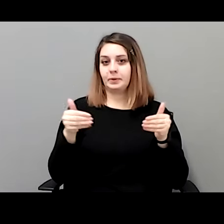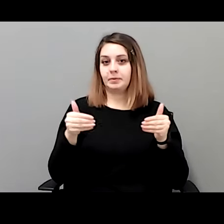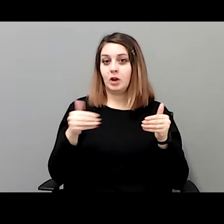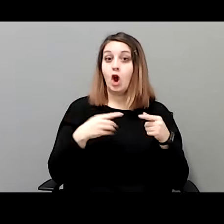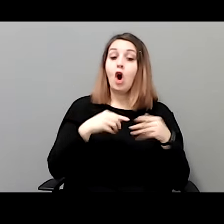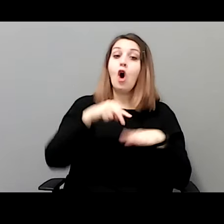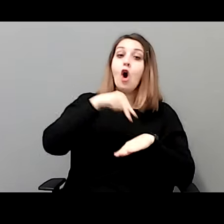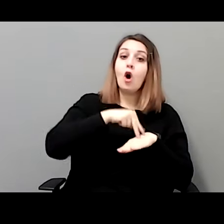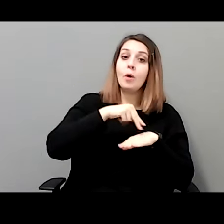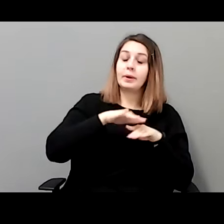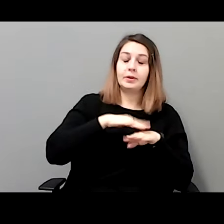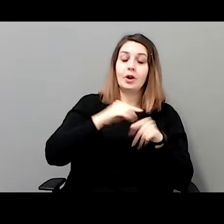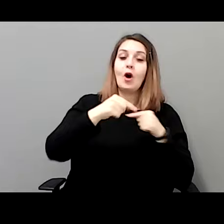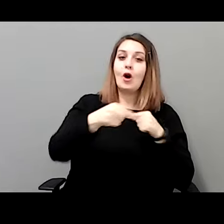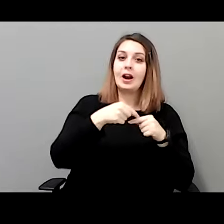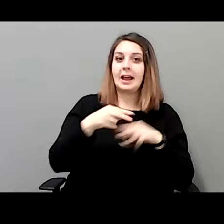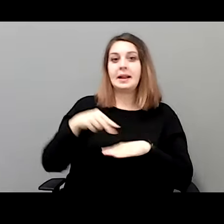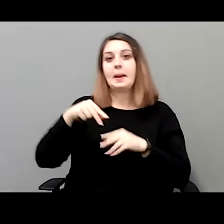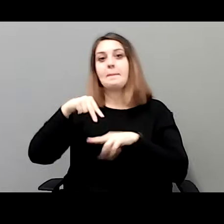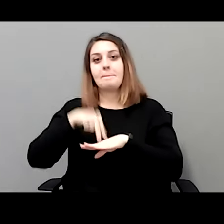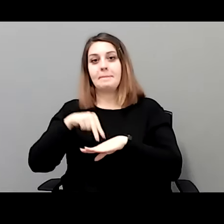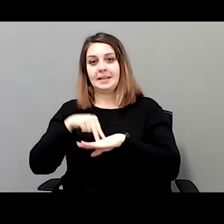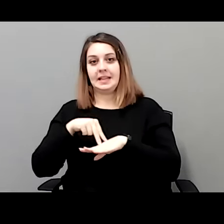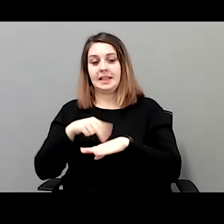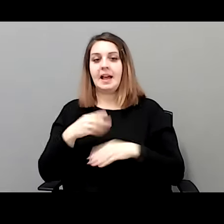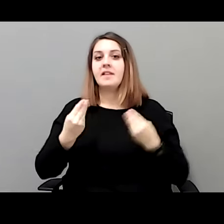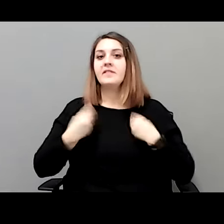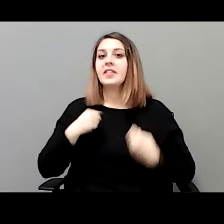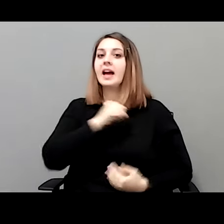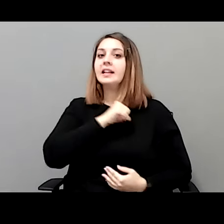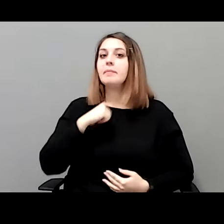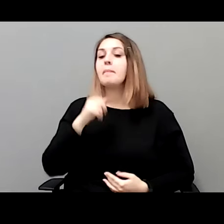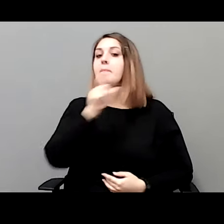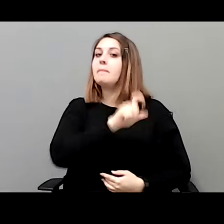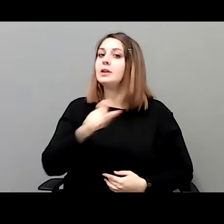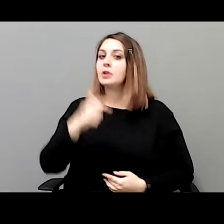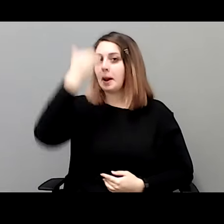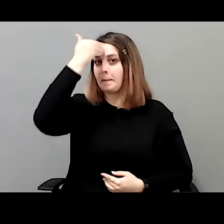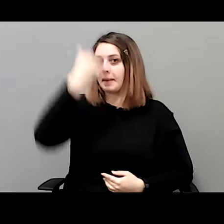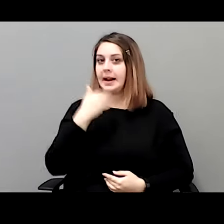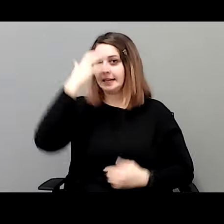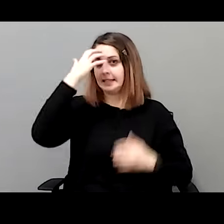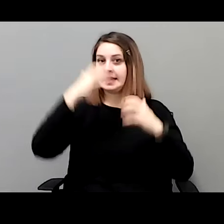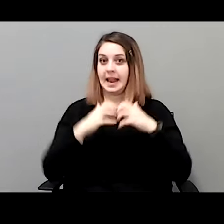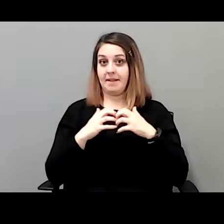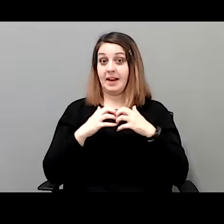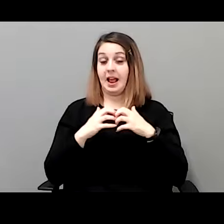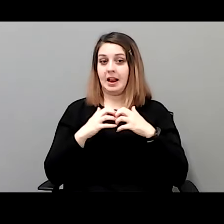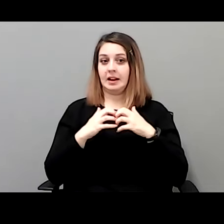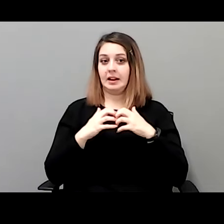y lo presencial, sobre la vida independiente de las personas con parálisis cerebral,